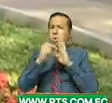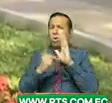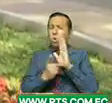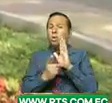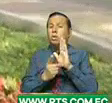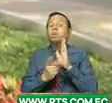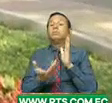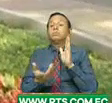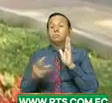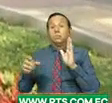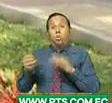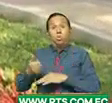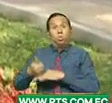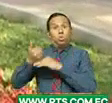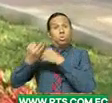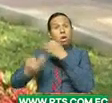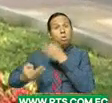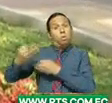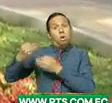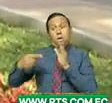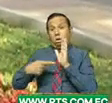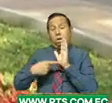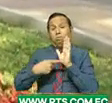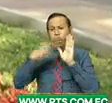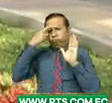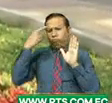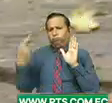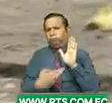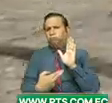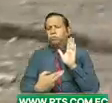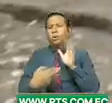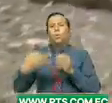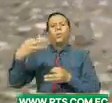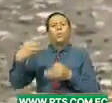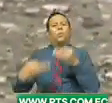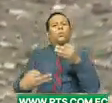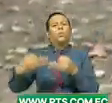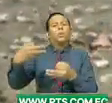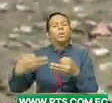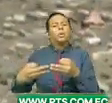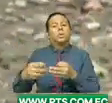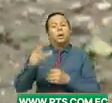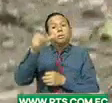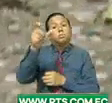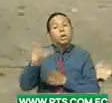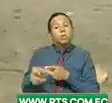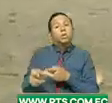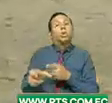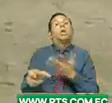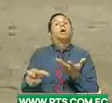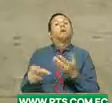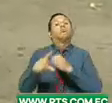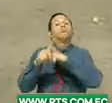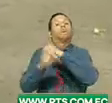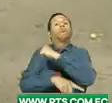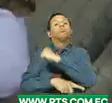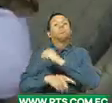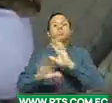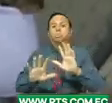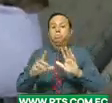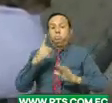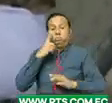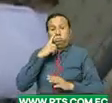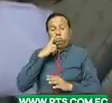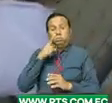juez, honesto, valiente, ha contribuido a que se haga justicia. El sentenciado tiene una pena específica, la cual aún está en proceso de